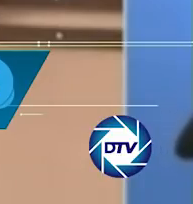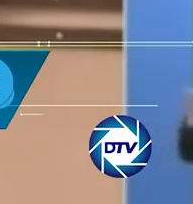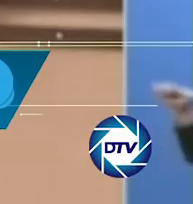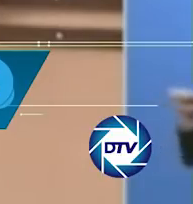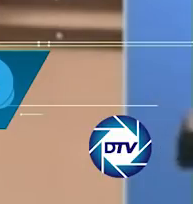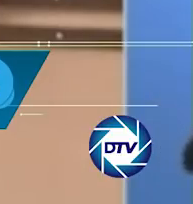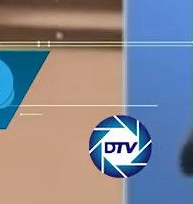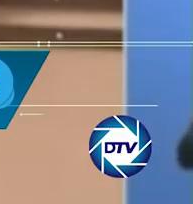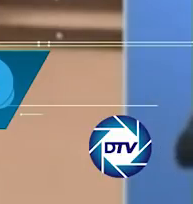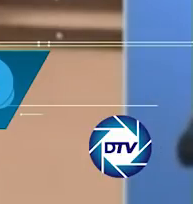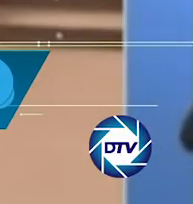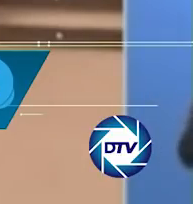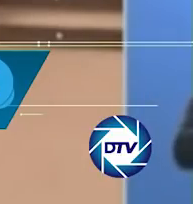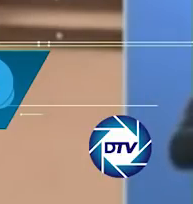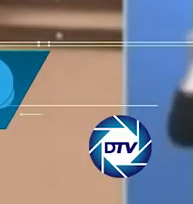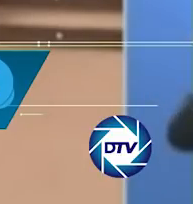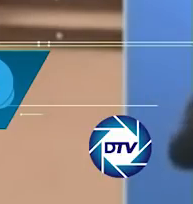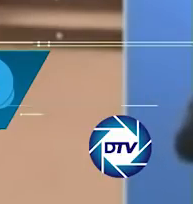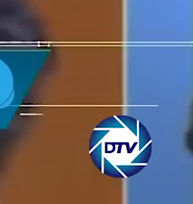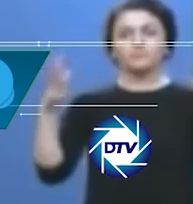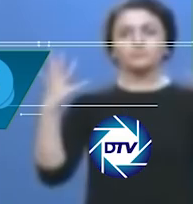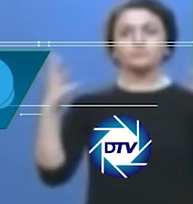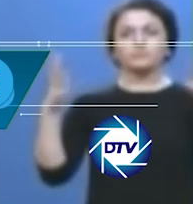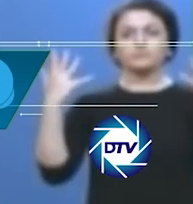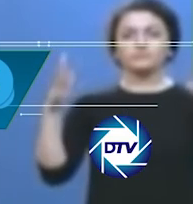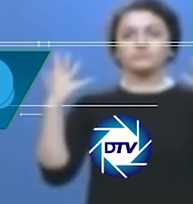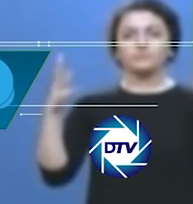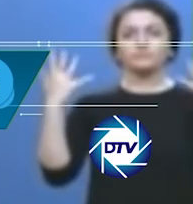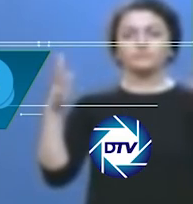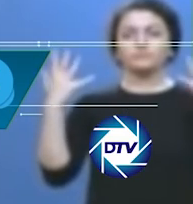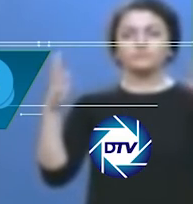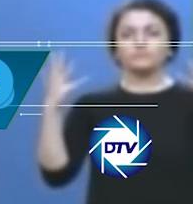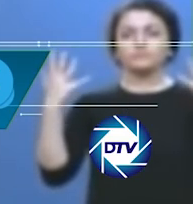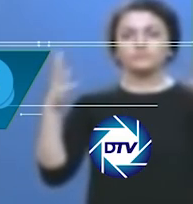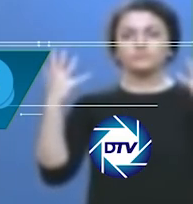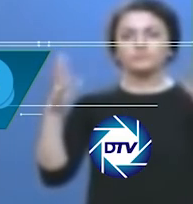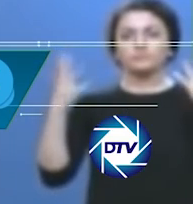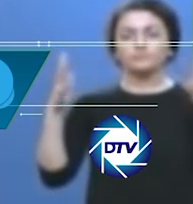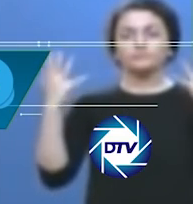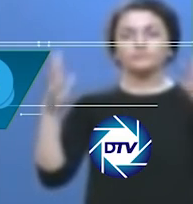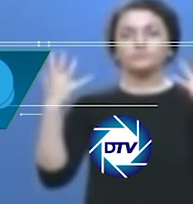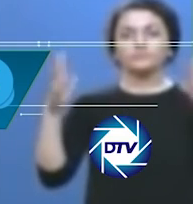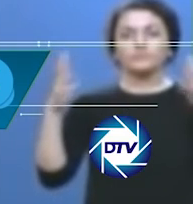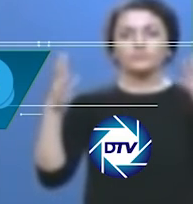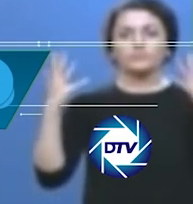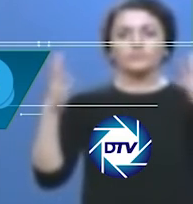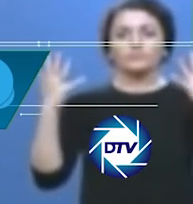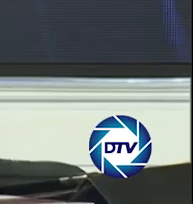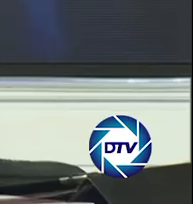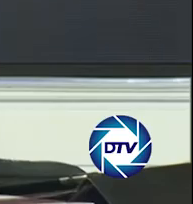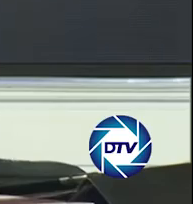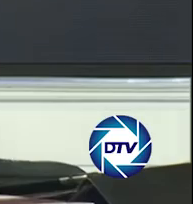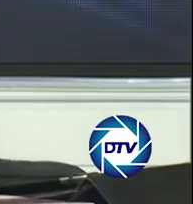demás. Es decir, los que practican tácticas de marginación social y de expulsión del panorama político fascistas son ellos. ¿Y qué te